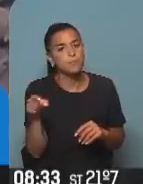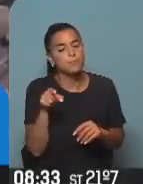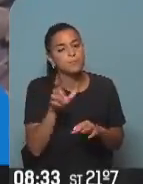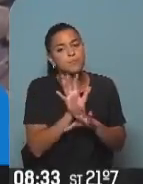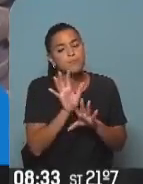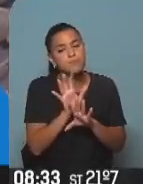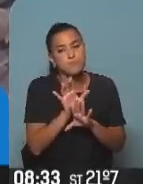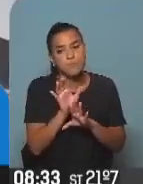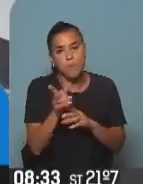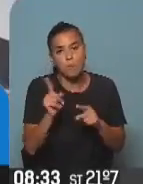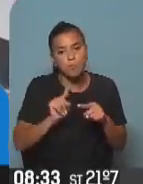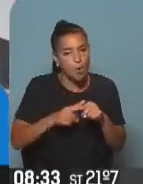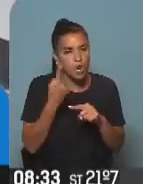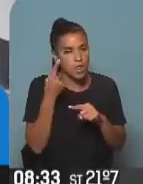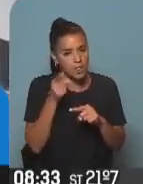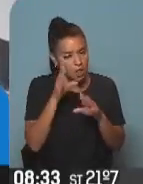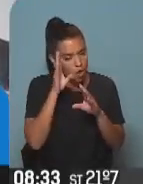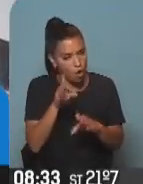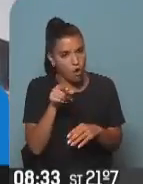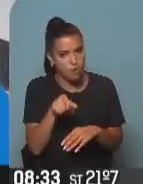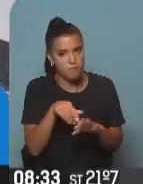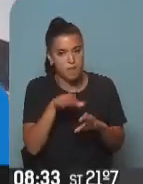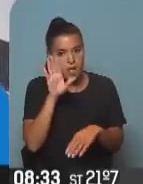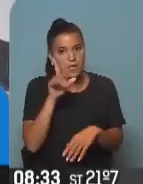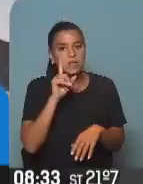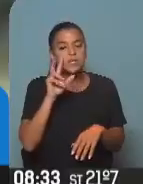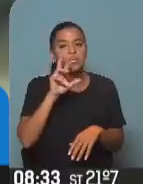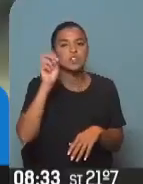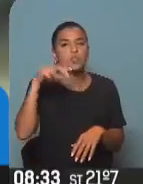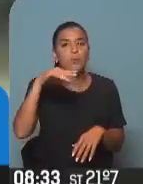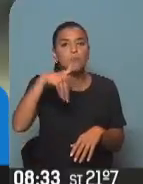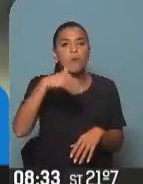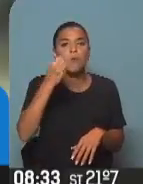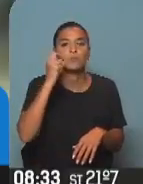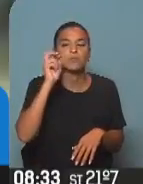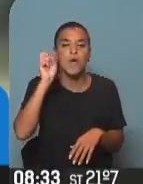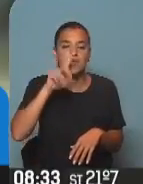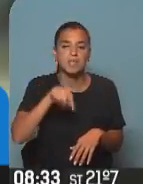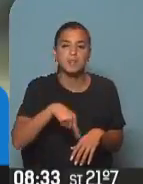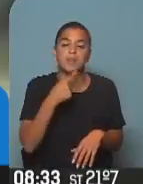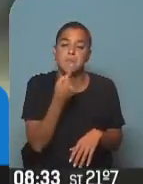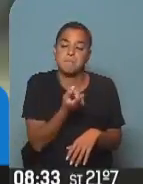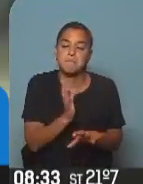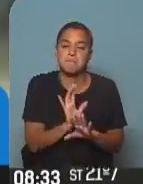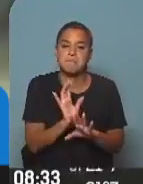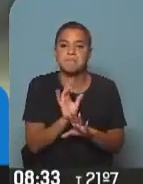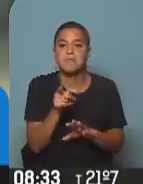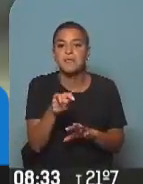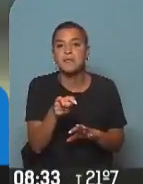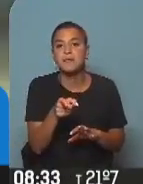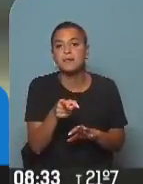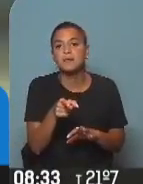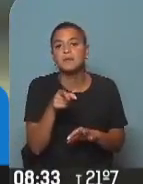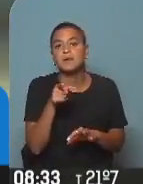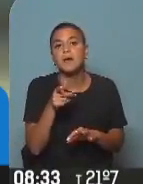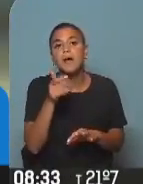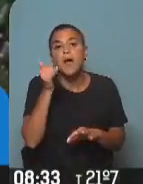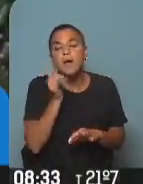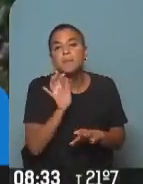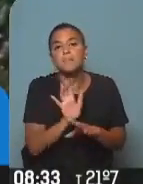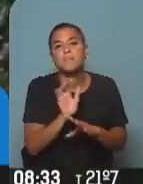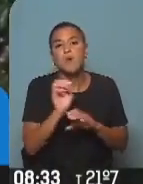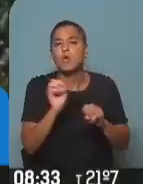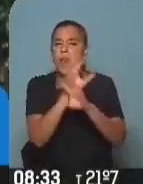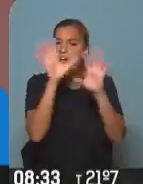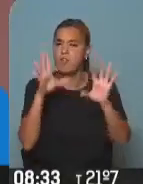del poder político y muy a la medida también de Iron Mountain. Y también es necesario que el hecho criminal haya un mayor nivel de